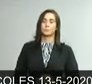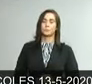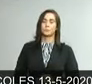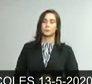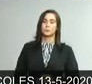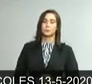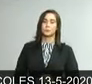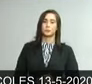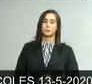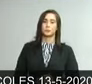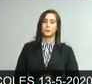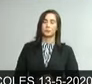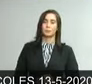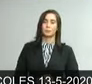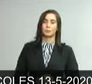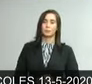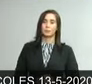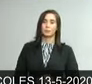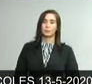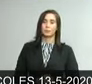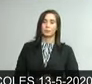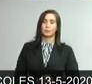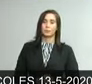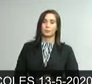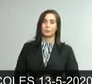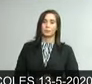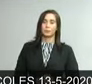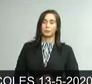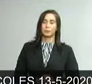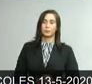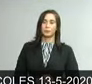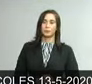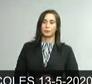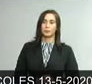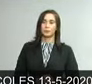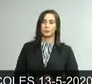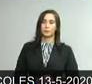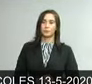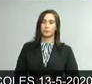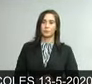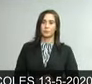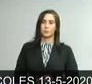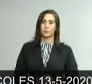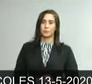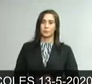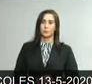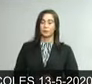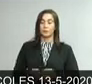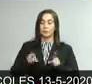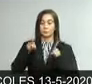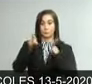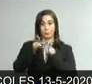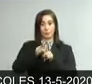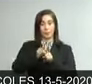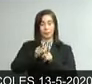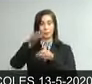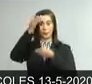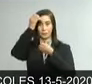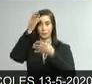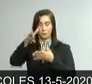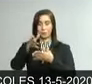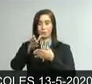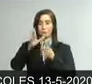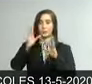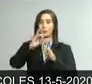indicamos que en razón de las actividades de jueves, viernes y sábados,